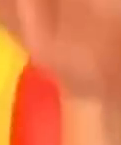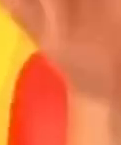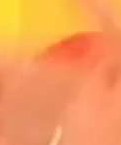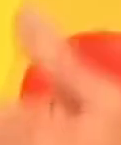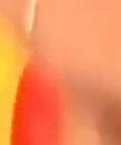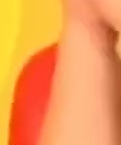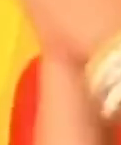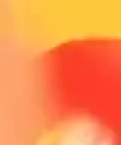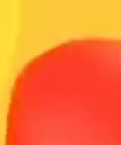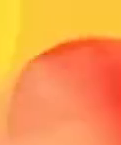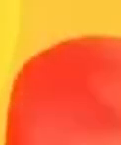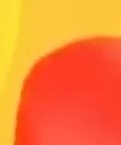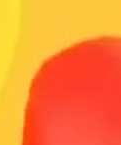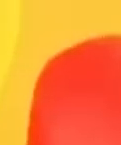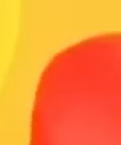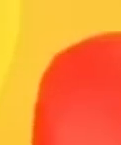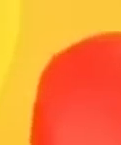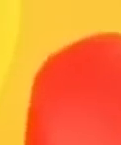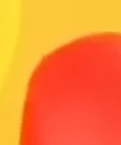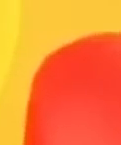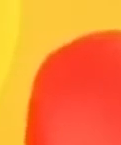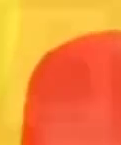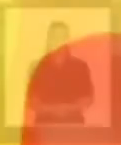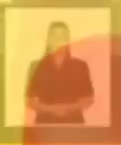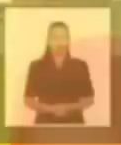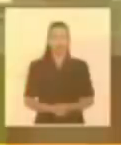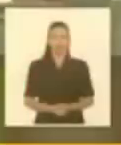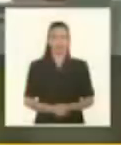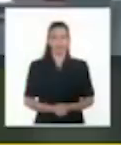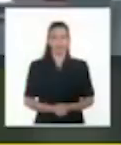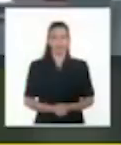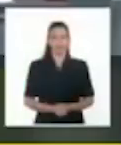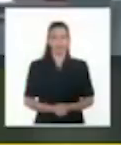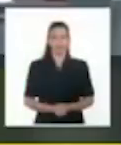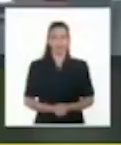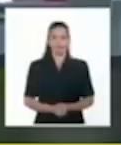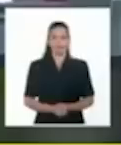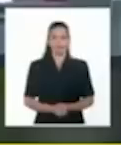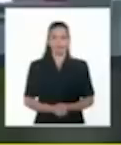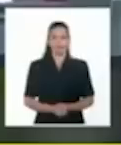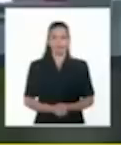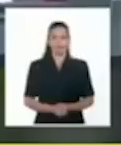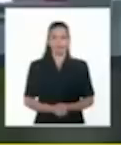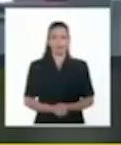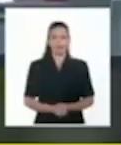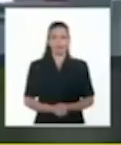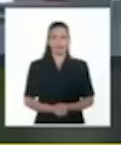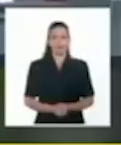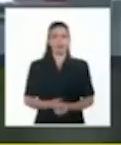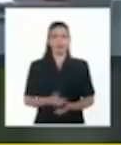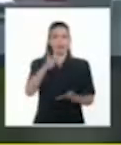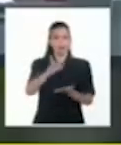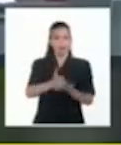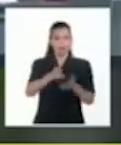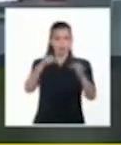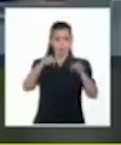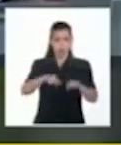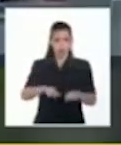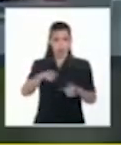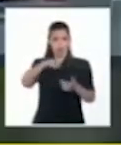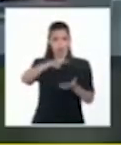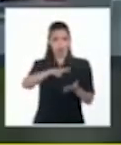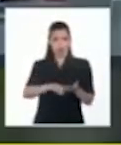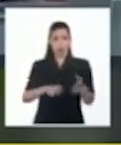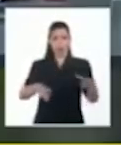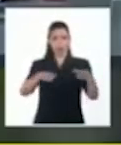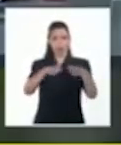Marrano con el primer ministro ruso. Mire aquí el reportaje, por favor. Este miércoles, el miembro del Buró Político y